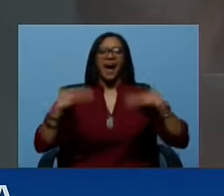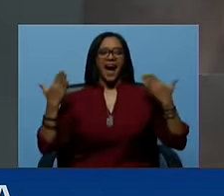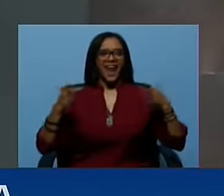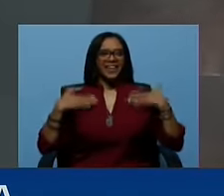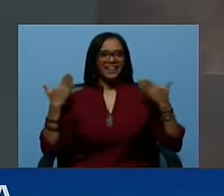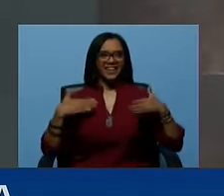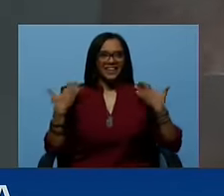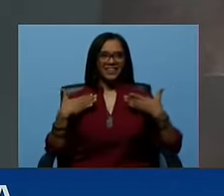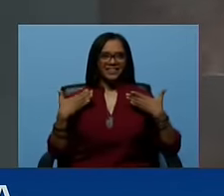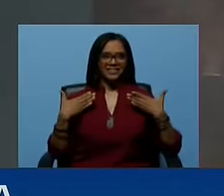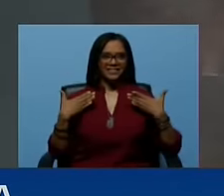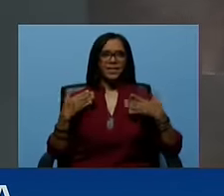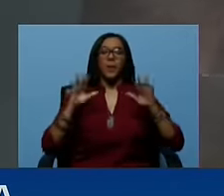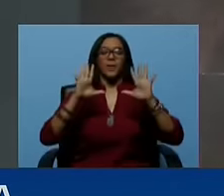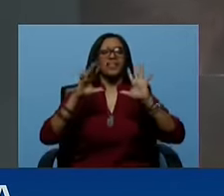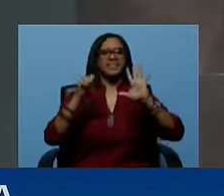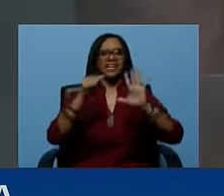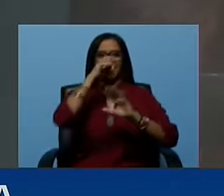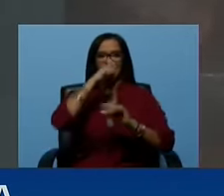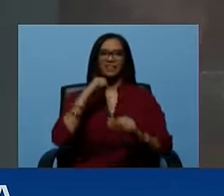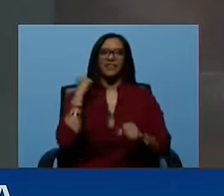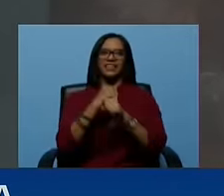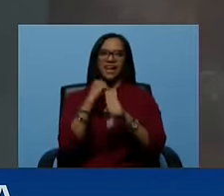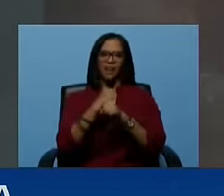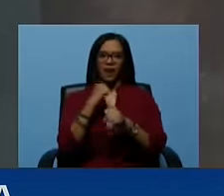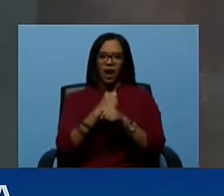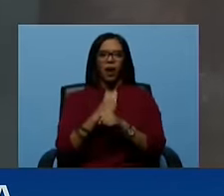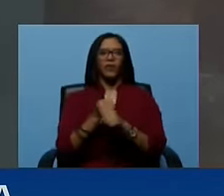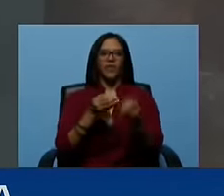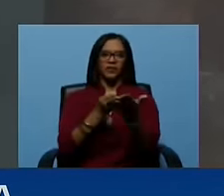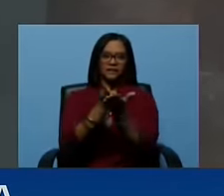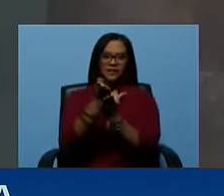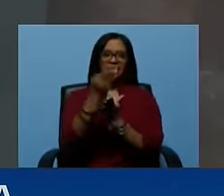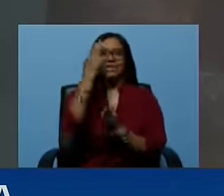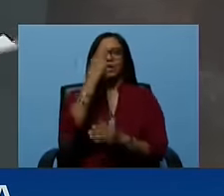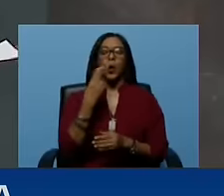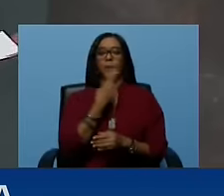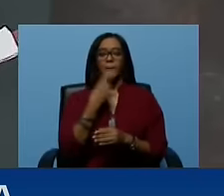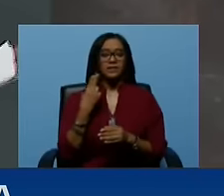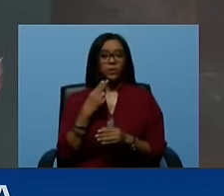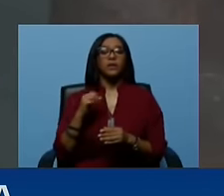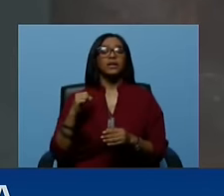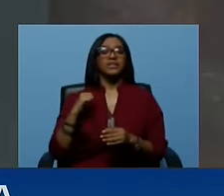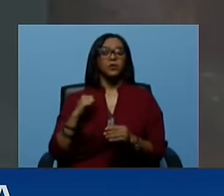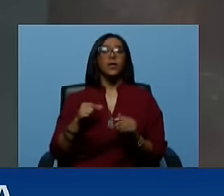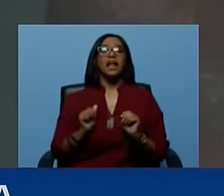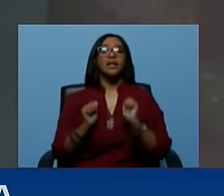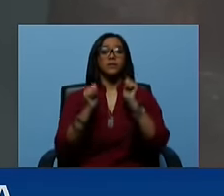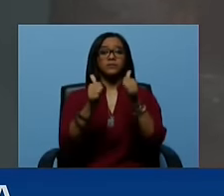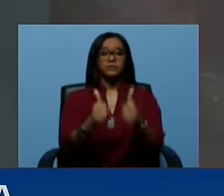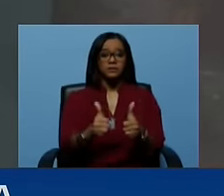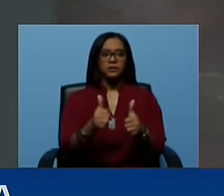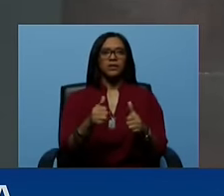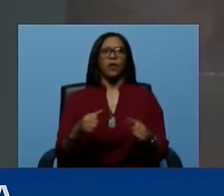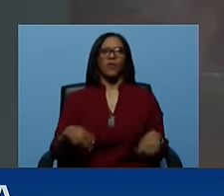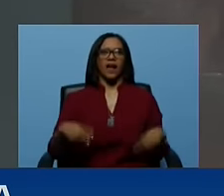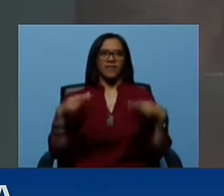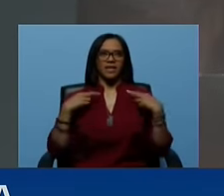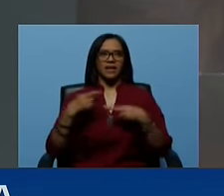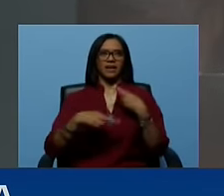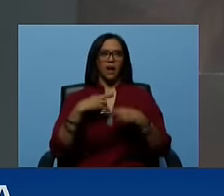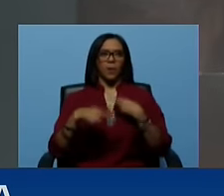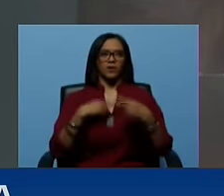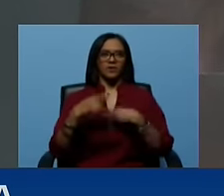16 años de trabajo, de constancia, de compromiso, que son el comienzo de una vida